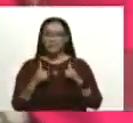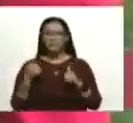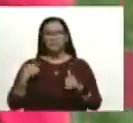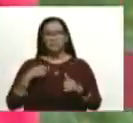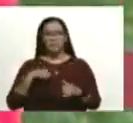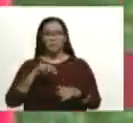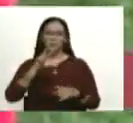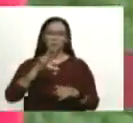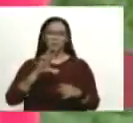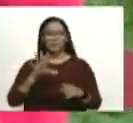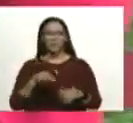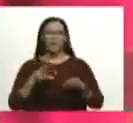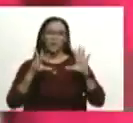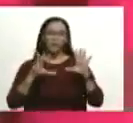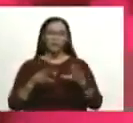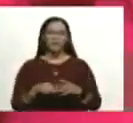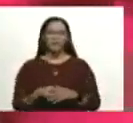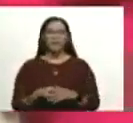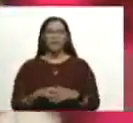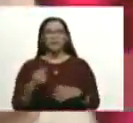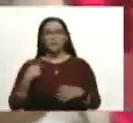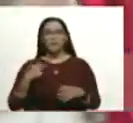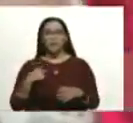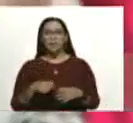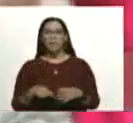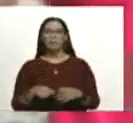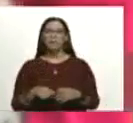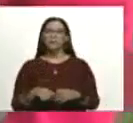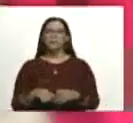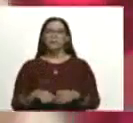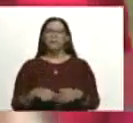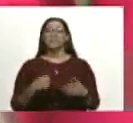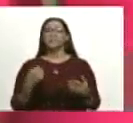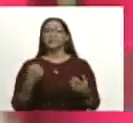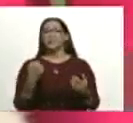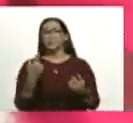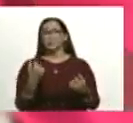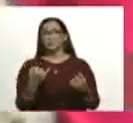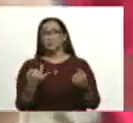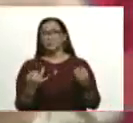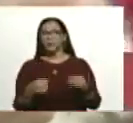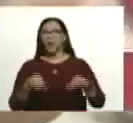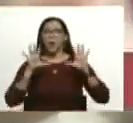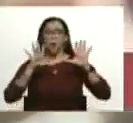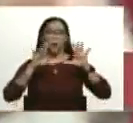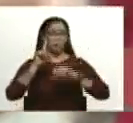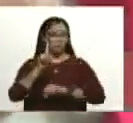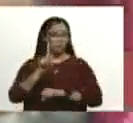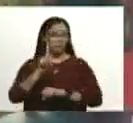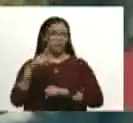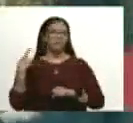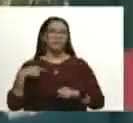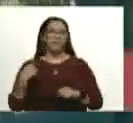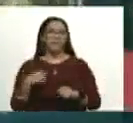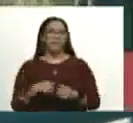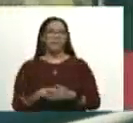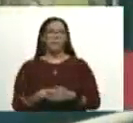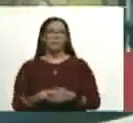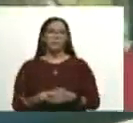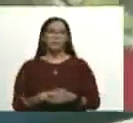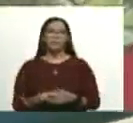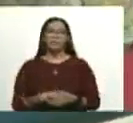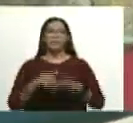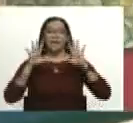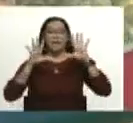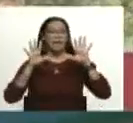5, 8, tenemos tenemos 3 caracales, son 11, tenemos 3 cunaguaros, son 14,